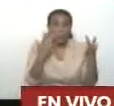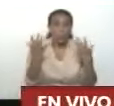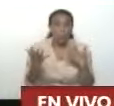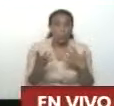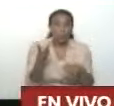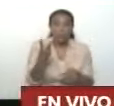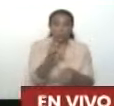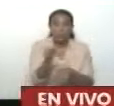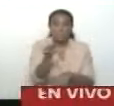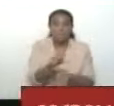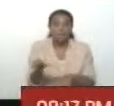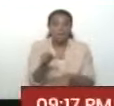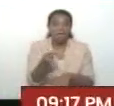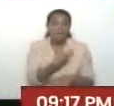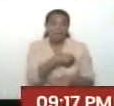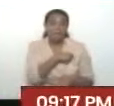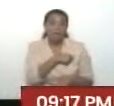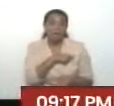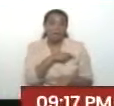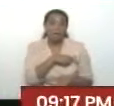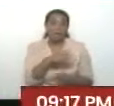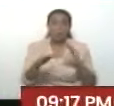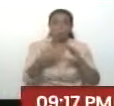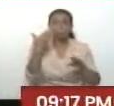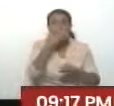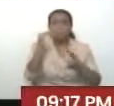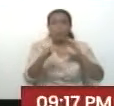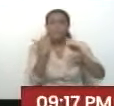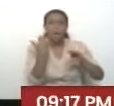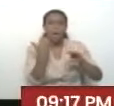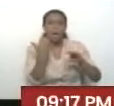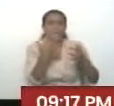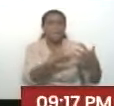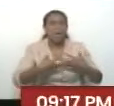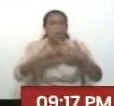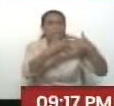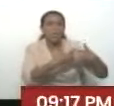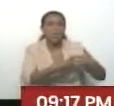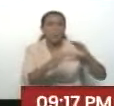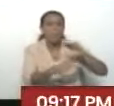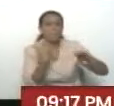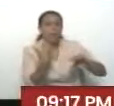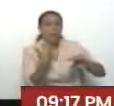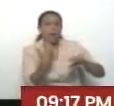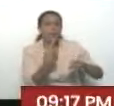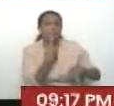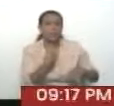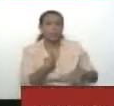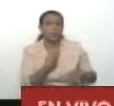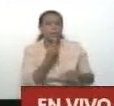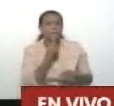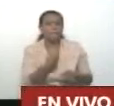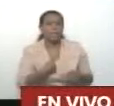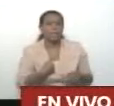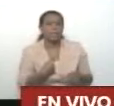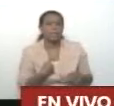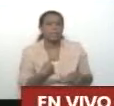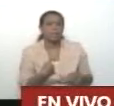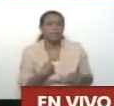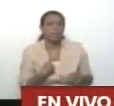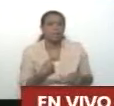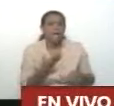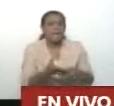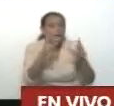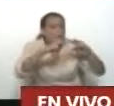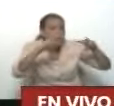dos semanas que estamos en España, recibo un correo electrónico de inmigración de los Estados Unidos y me mandan la notificación diciéndome que